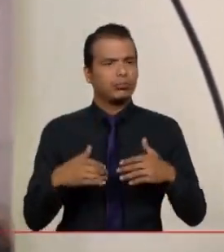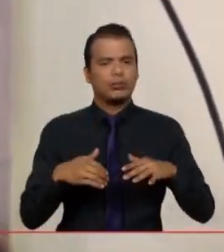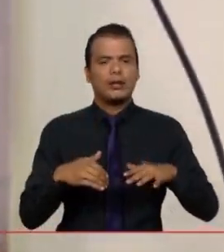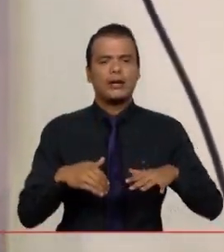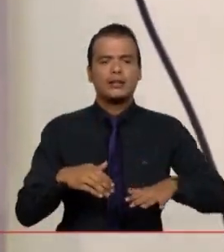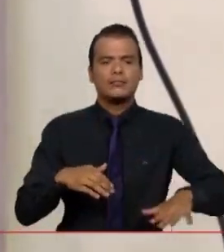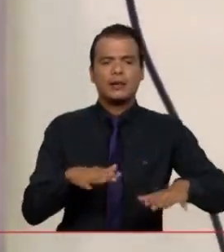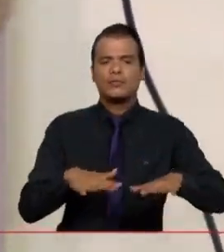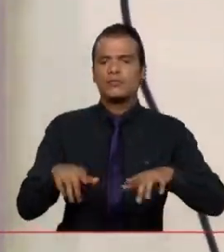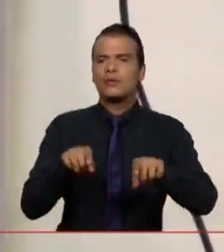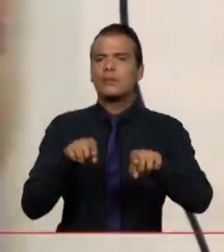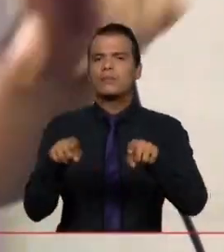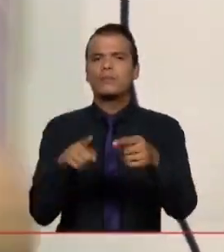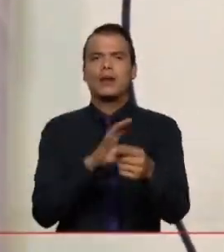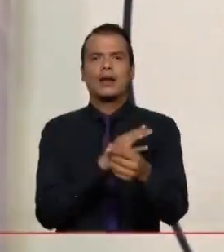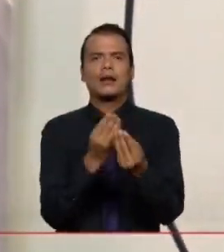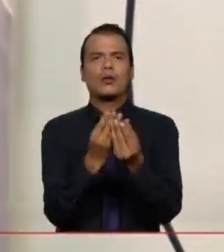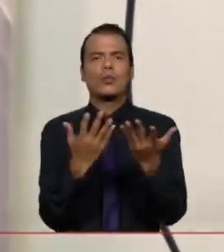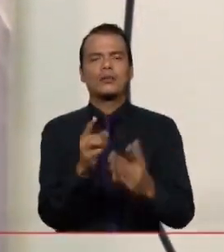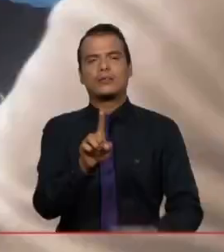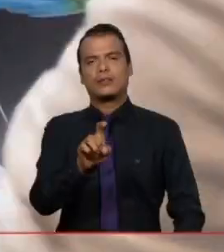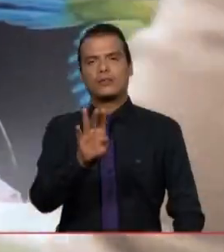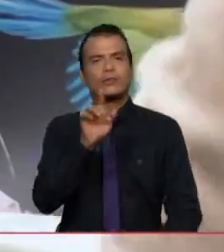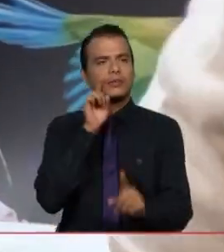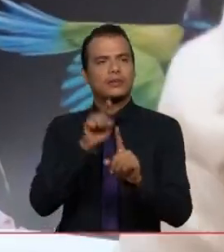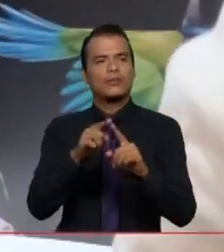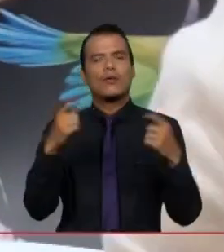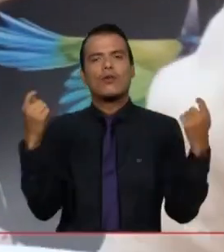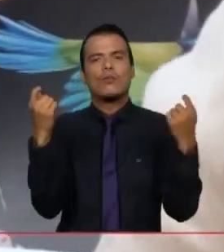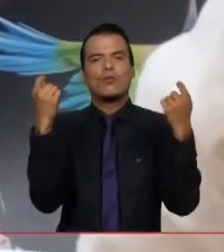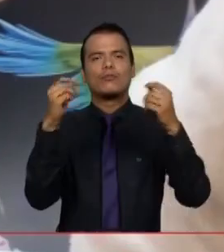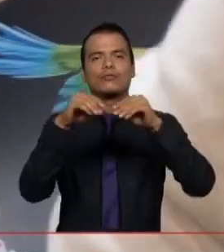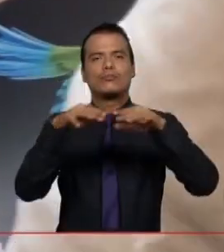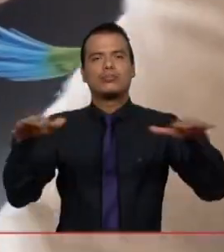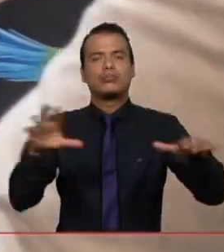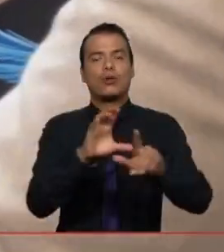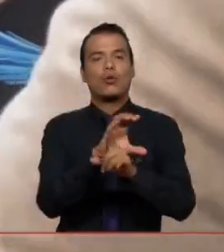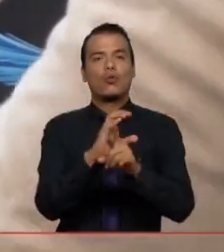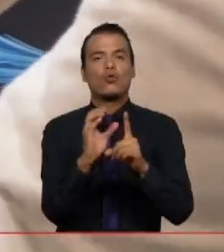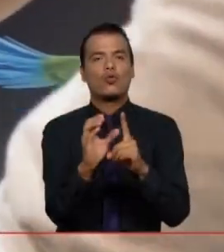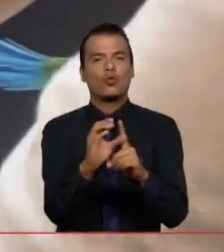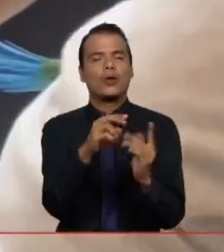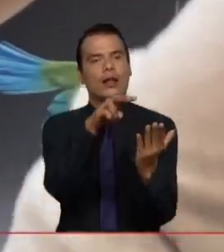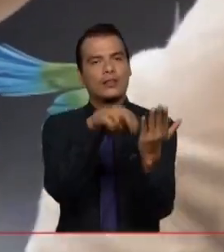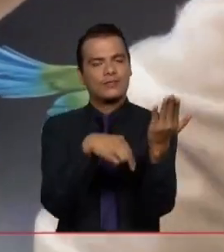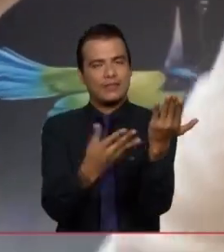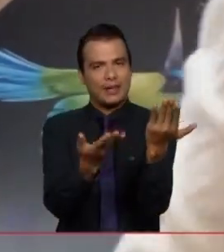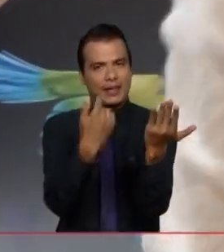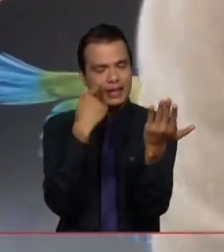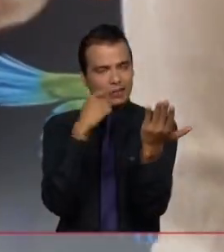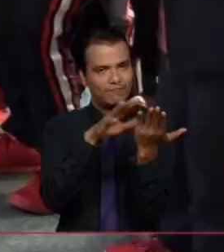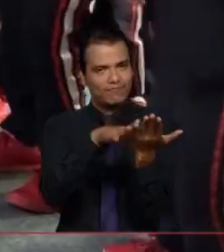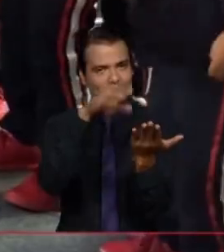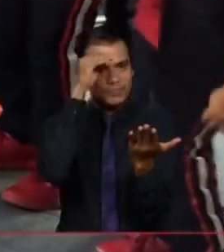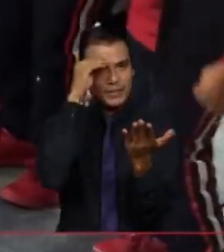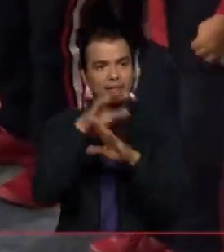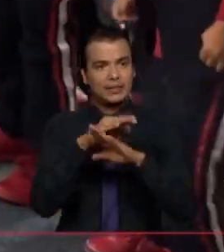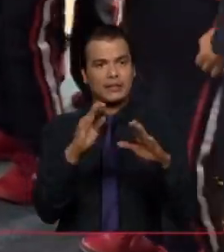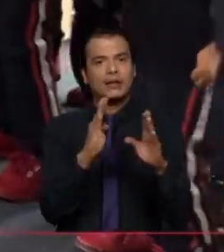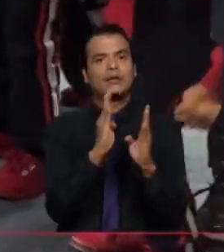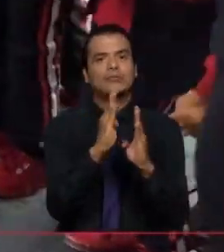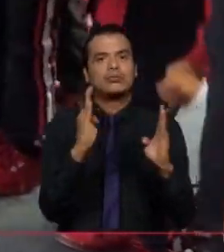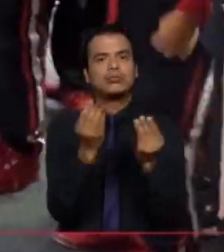espacios enfocados en la promoción de la cultura y la lectura. De estas, 57 bibliotecas físicas,